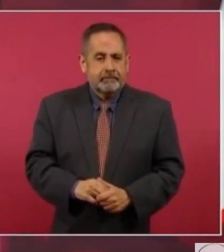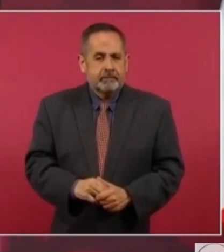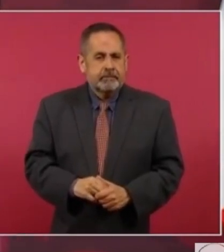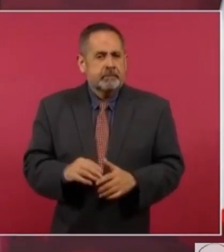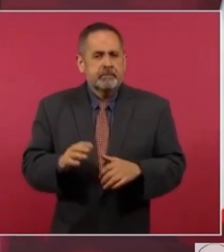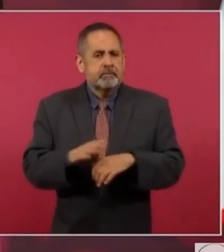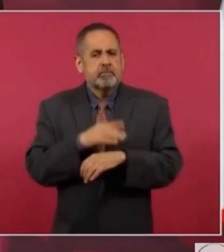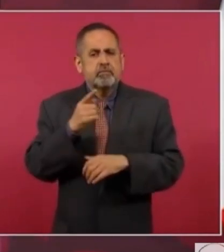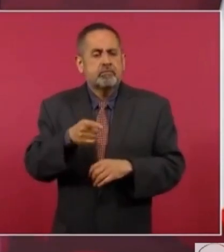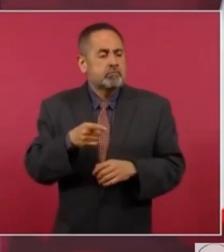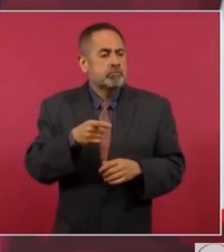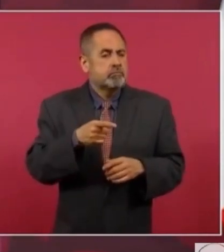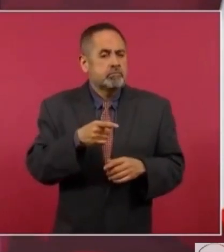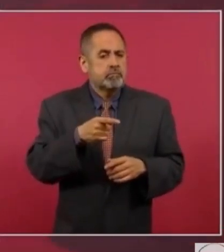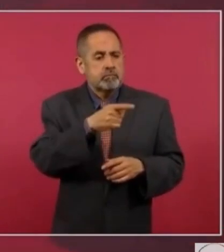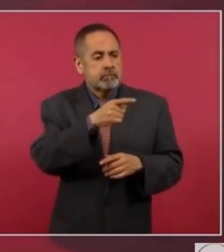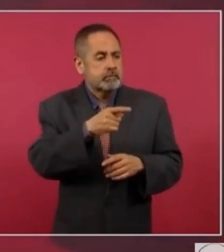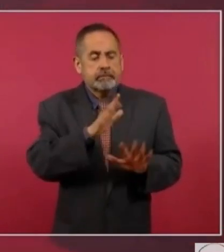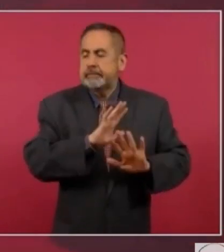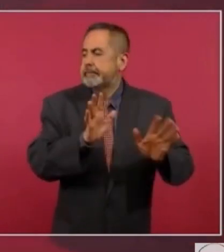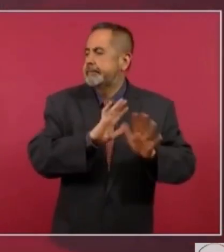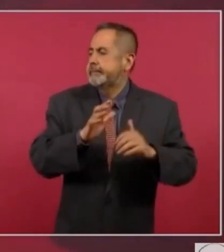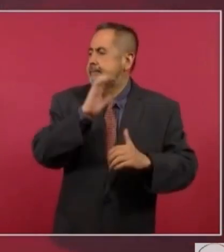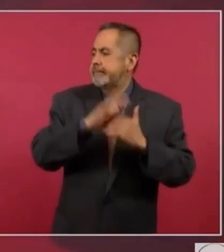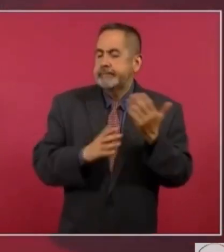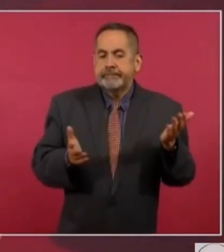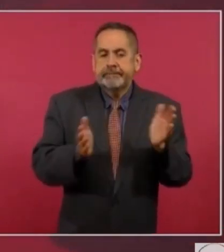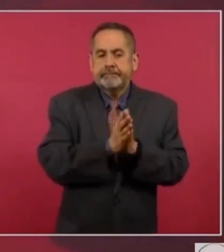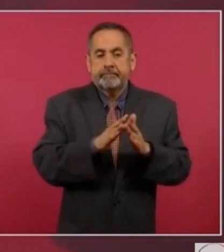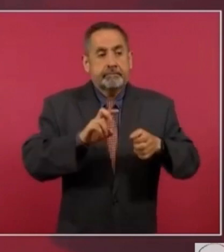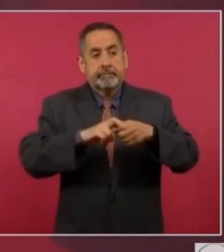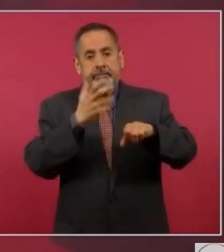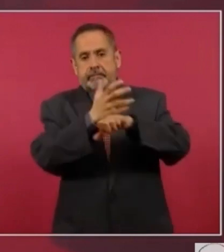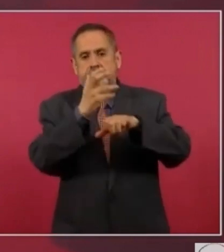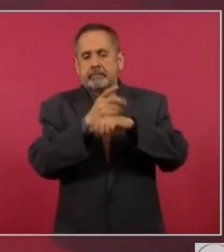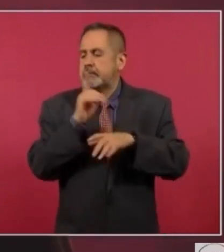por qué le dieron carpetazo al asunto en Estados Unidos.